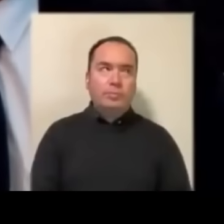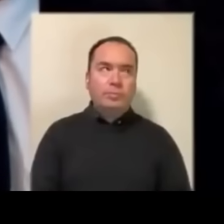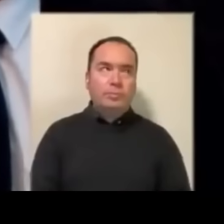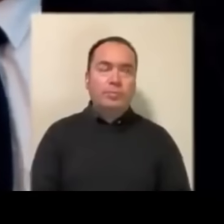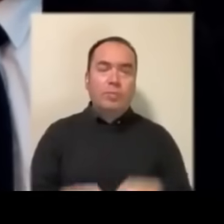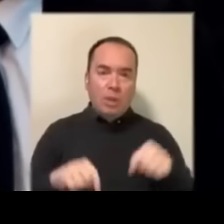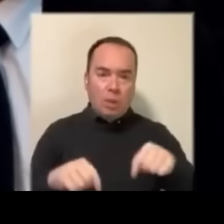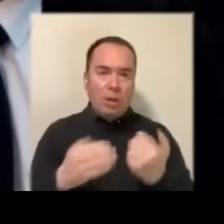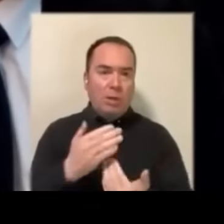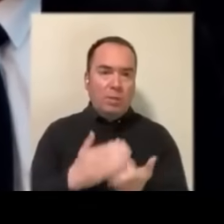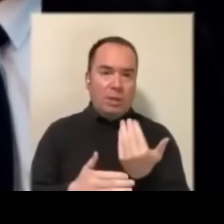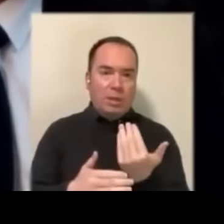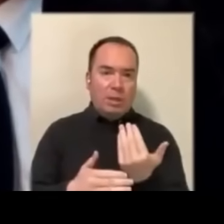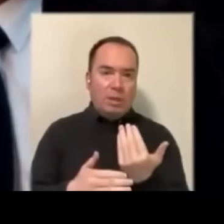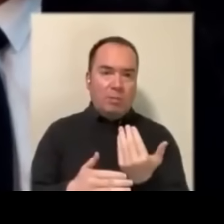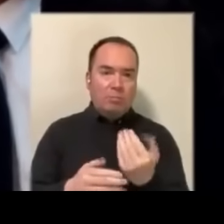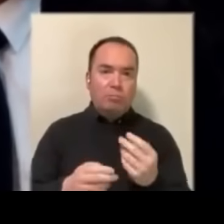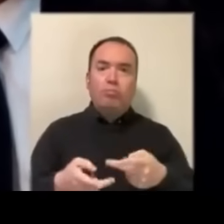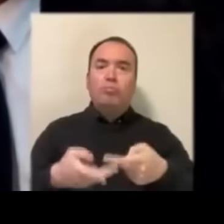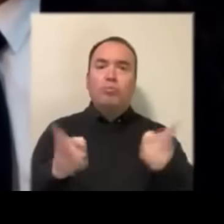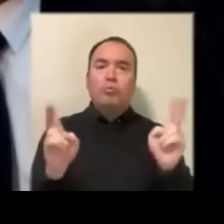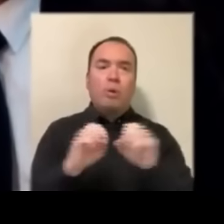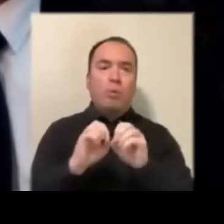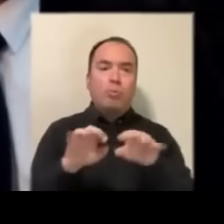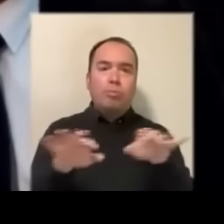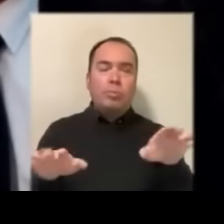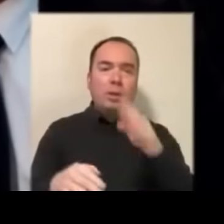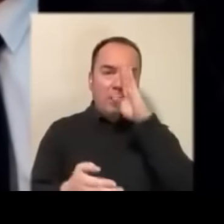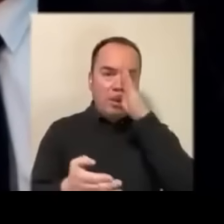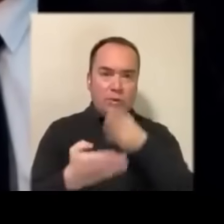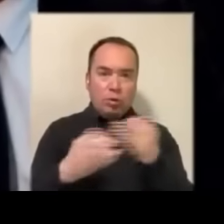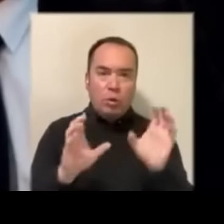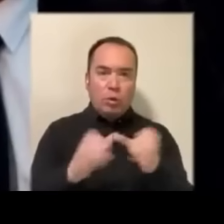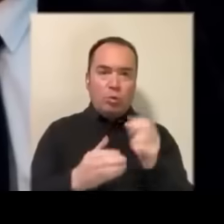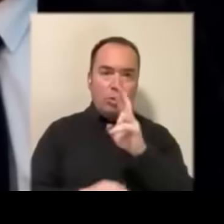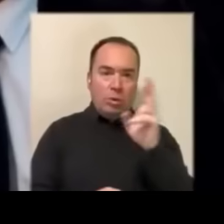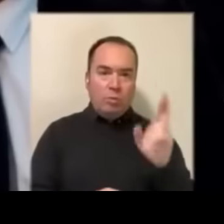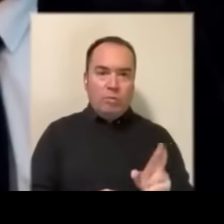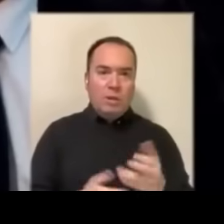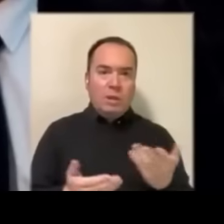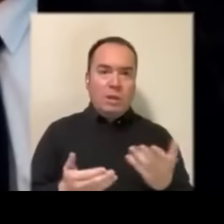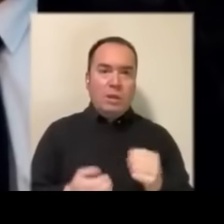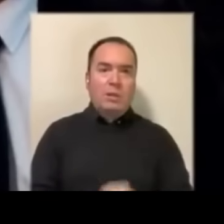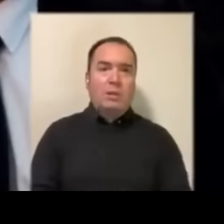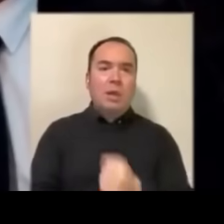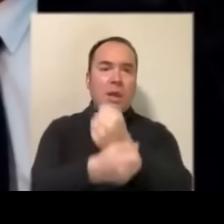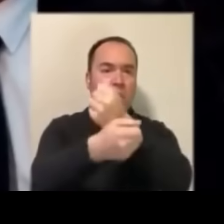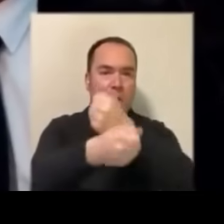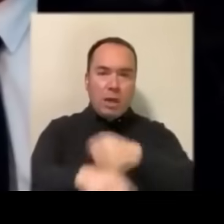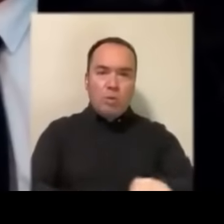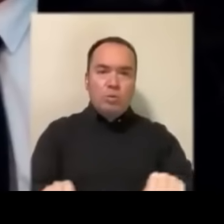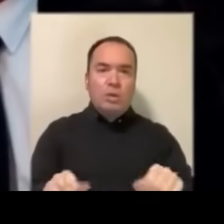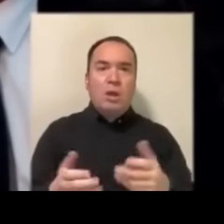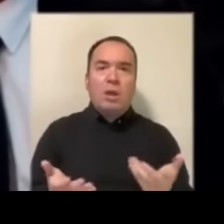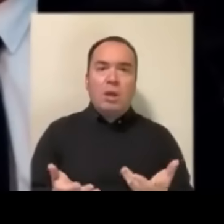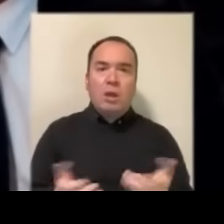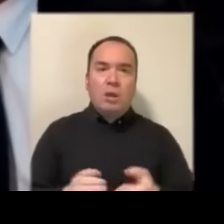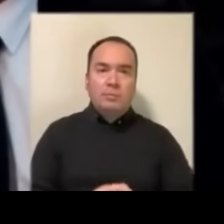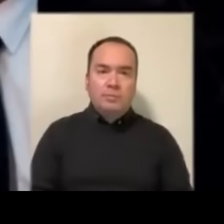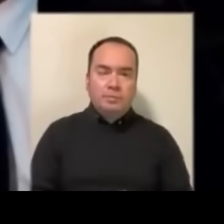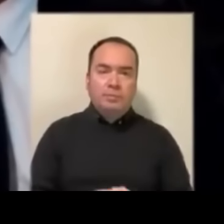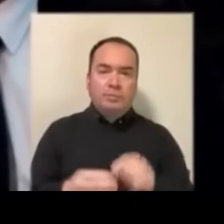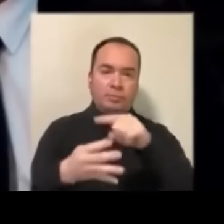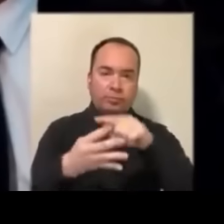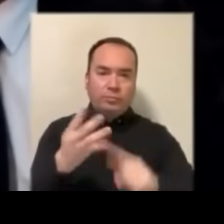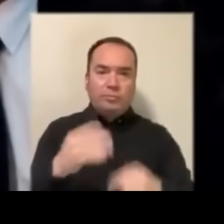se hizo público el la decisión de la bancada republicana de renunciar a persistir en cuatro enmiendas